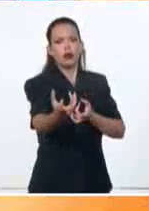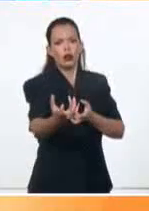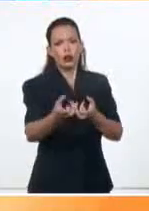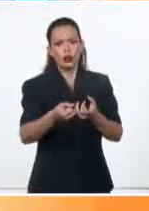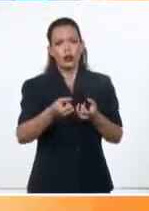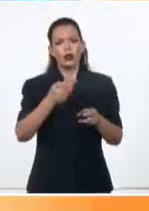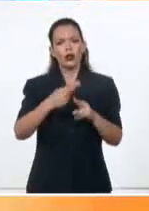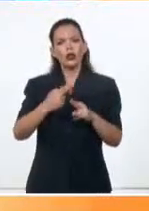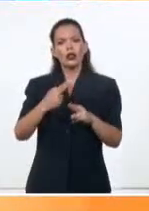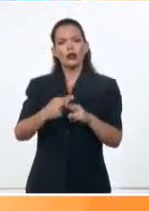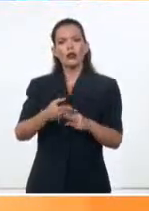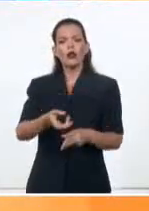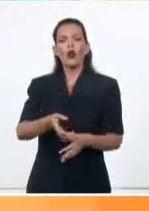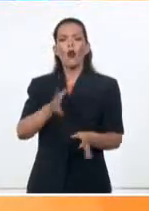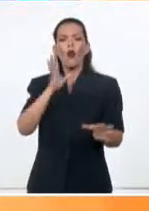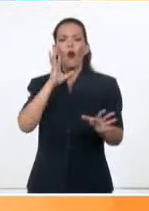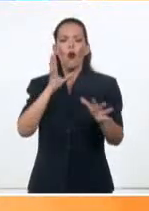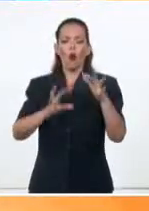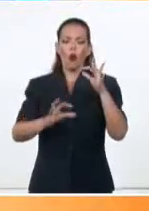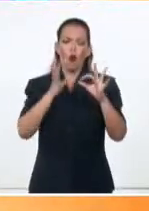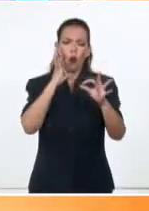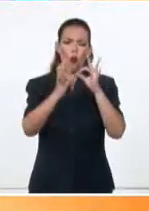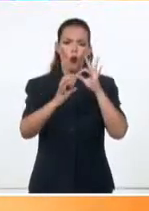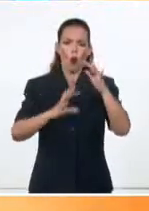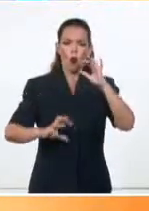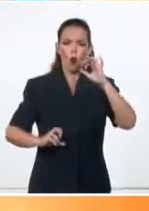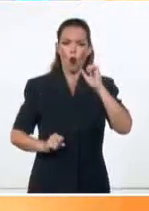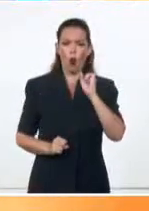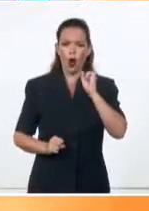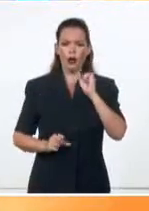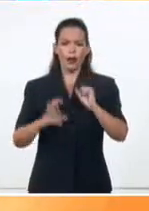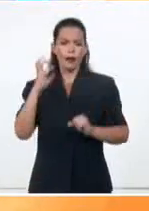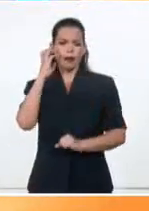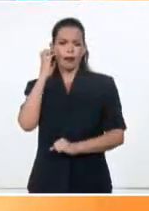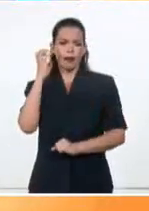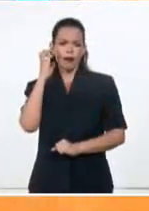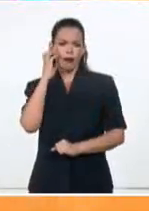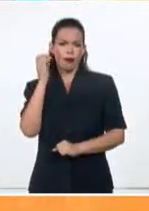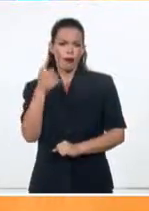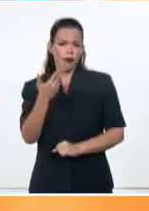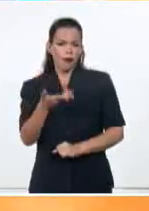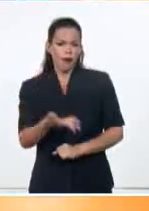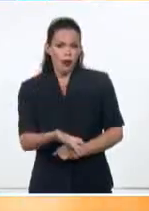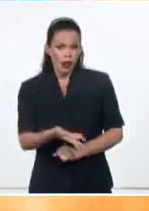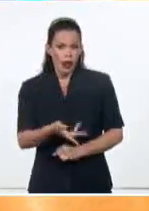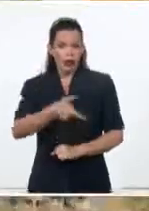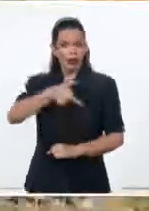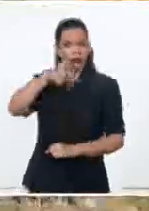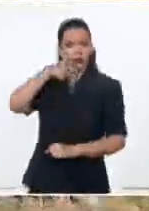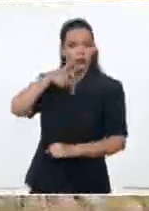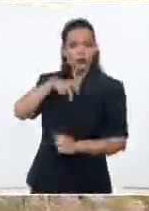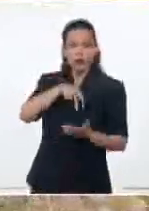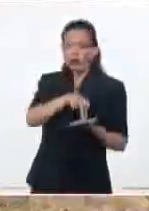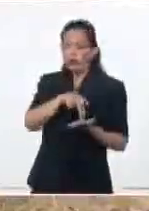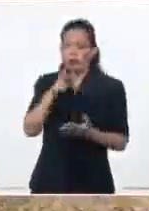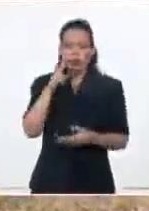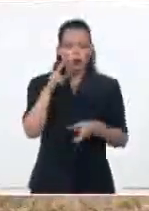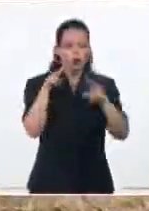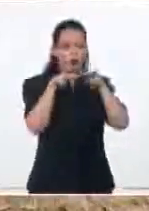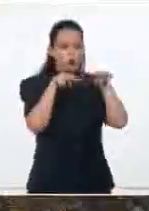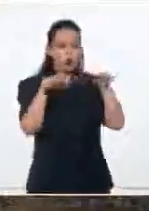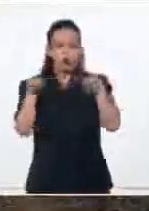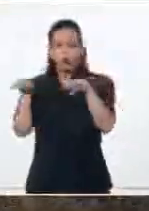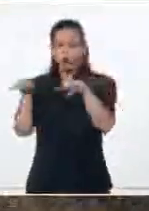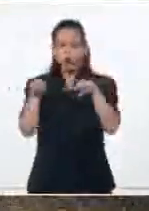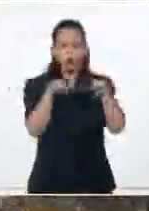sobre esa área durante varias horas velando que se calme totalmente y que no exista peligro para otras